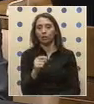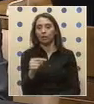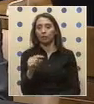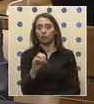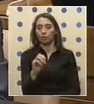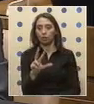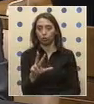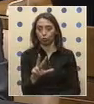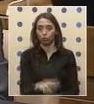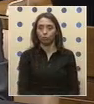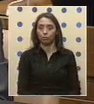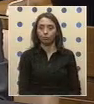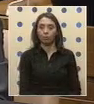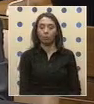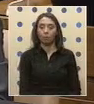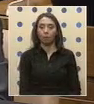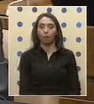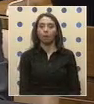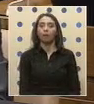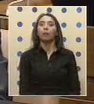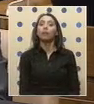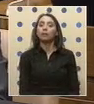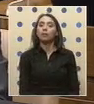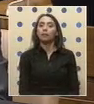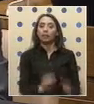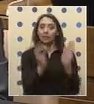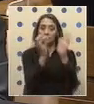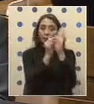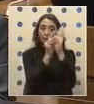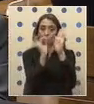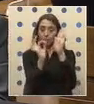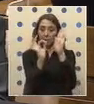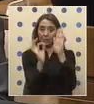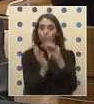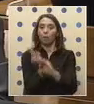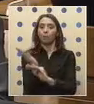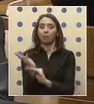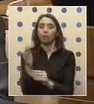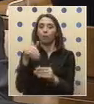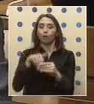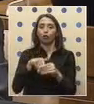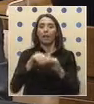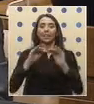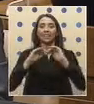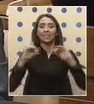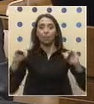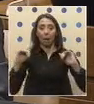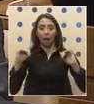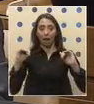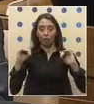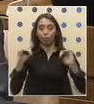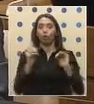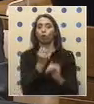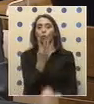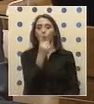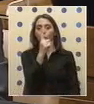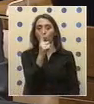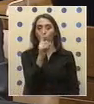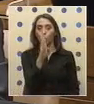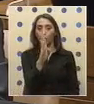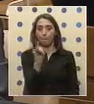8270-08. En particular, señor presidente, y especialmente solicitamos votación separada del numeral 1